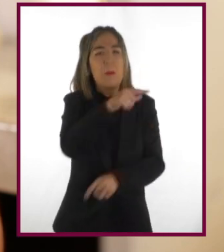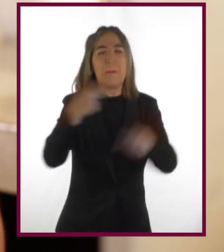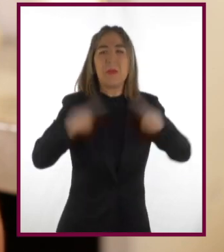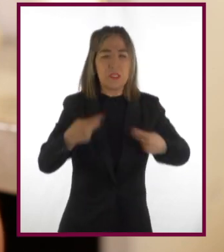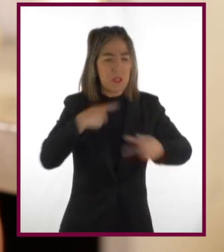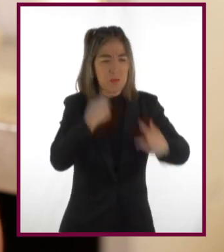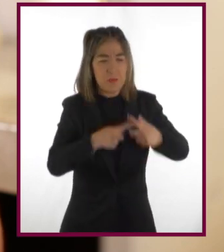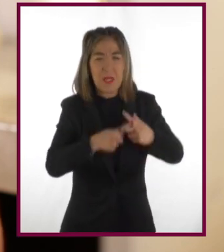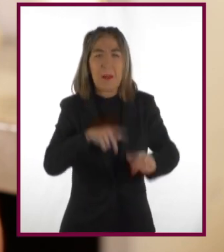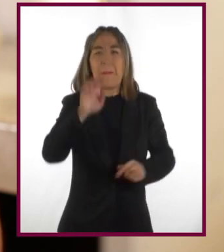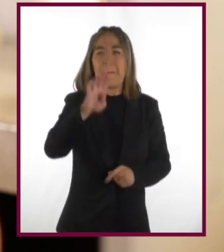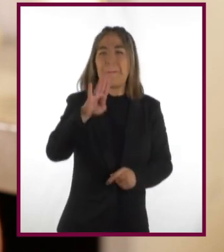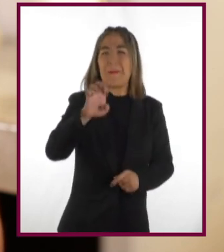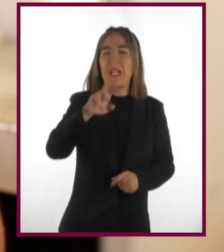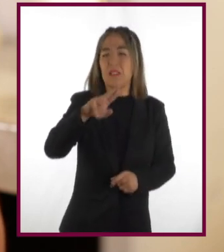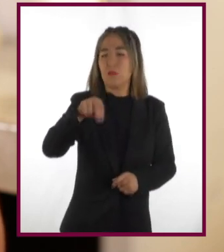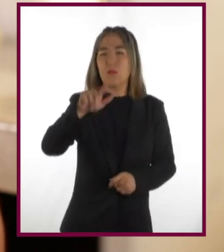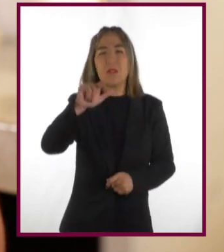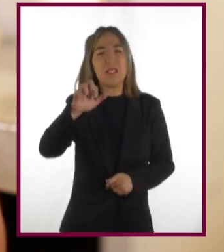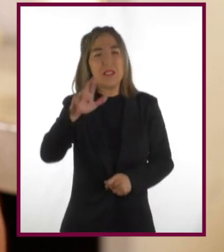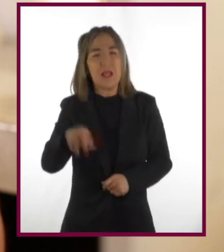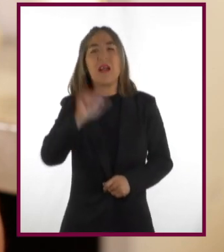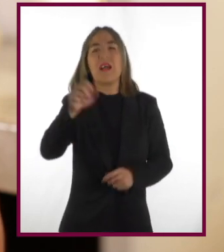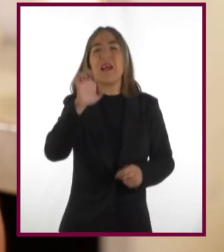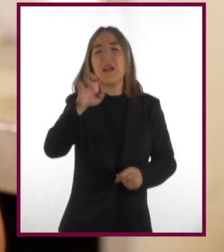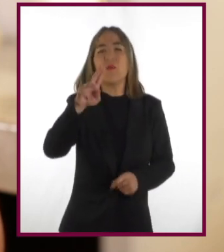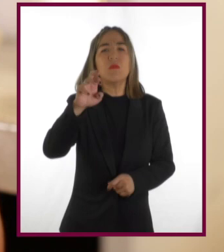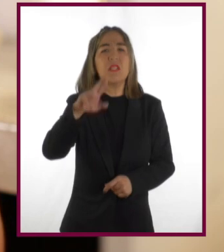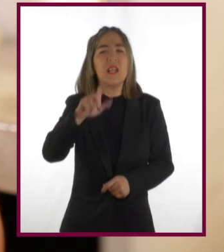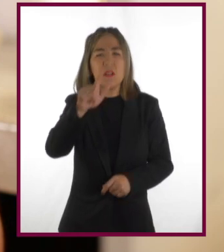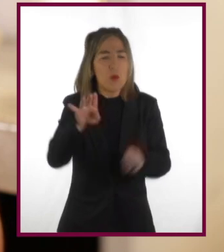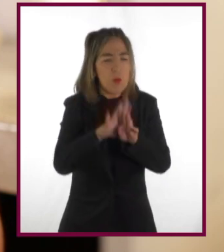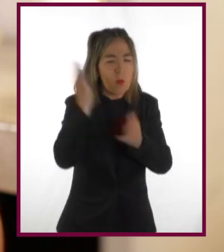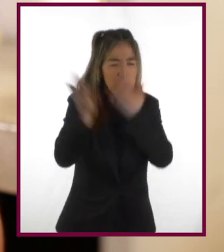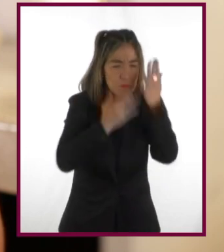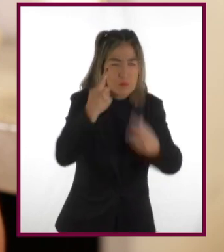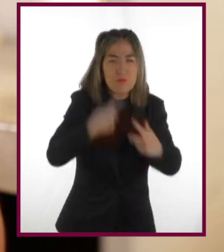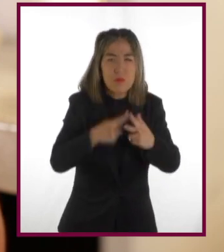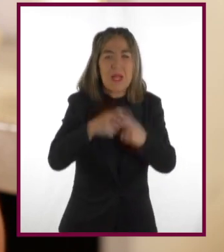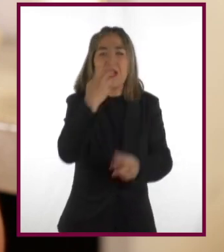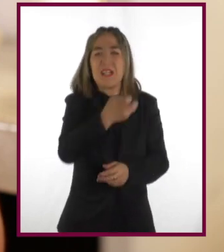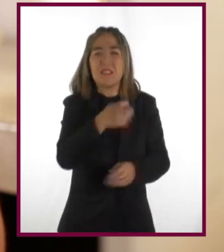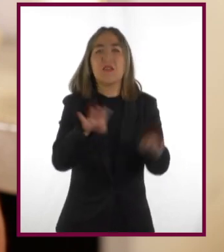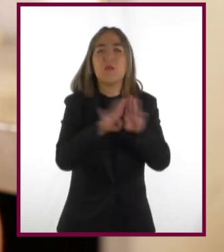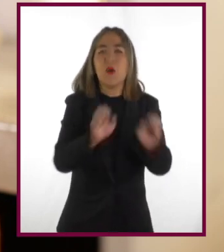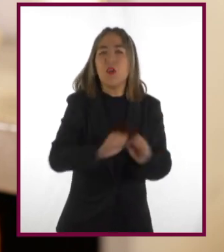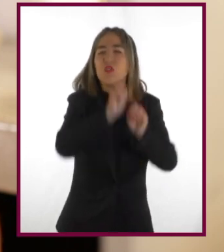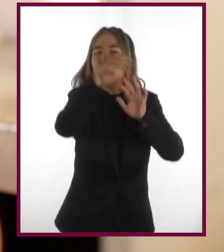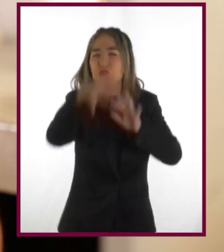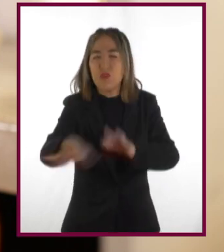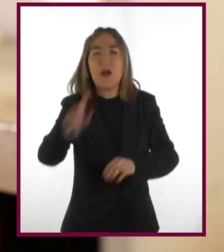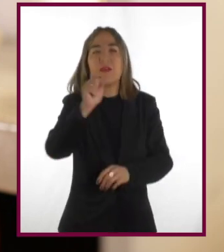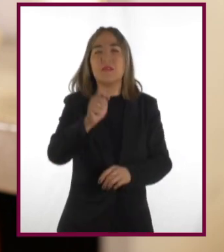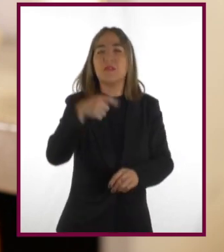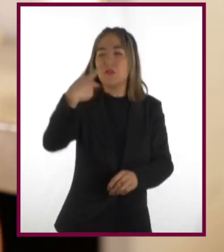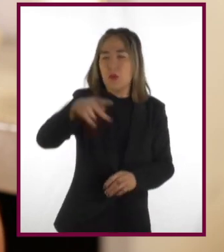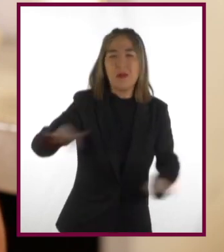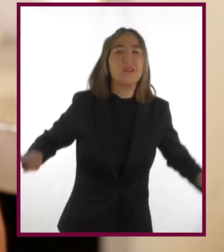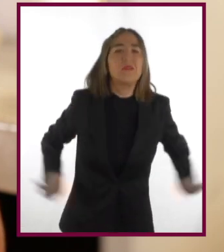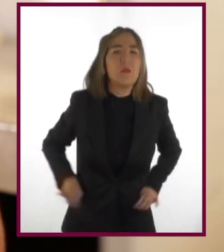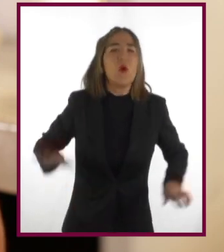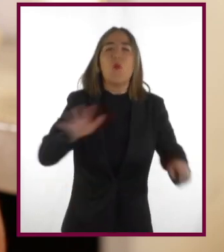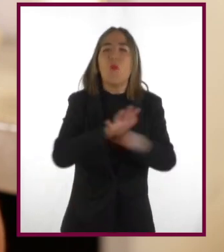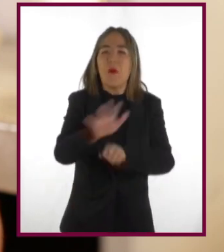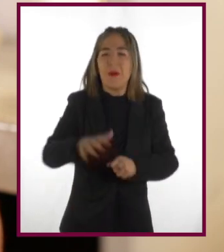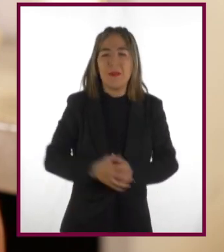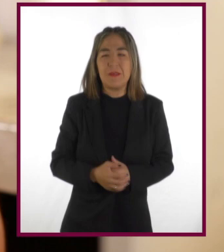XVIII los matemáticos Bernoulli y Euler buscaron las maneras para simplificar el problema de los fluidos, asumiendo algunas condiciones,